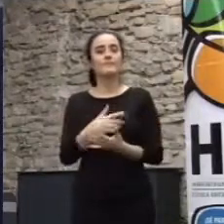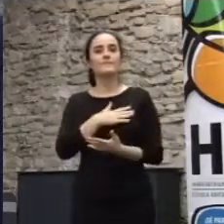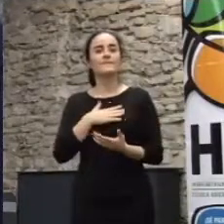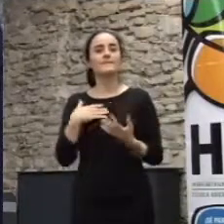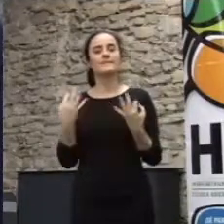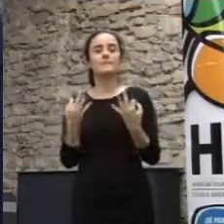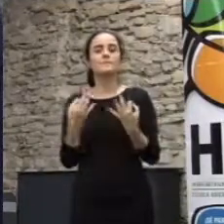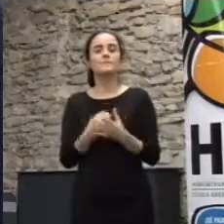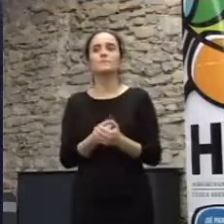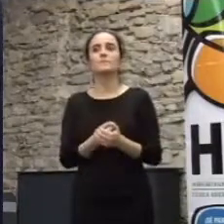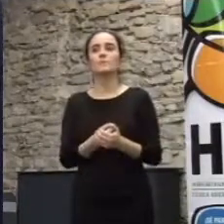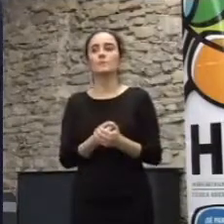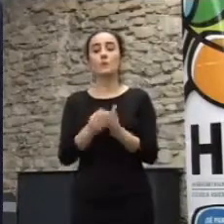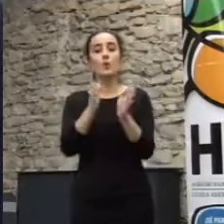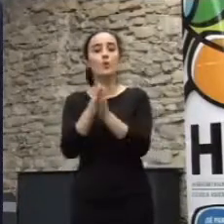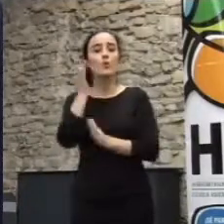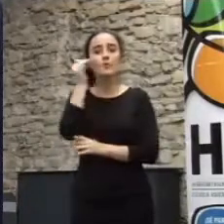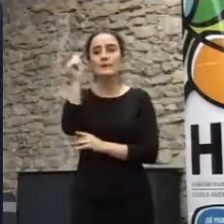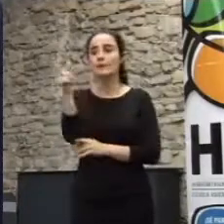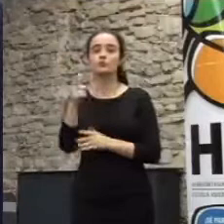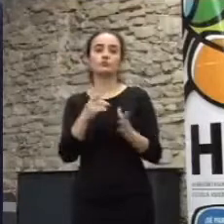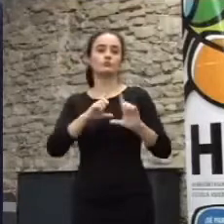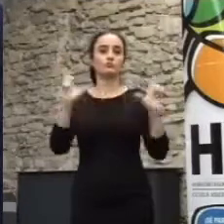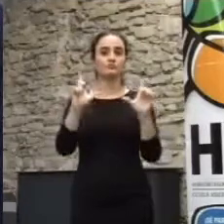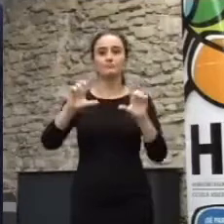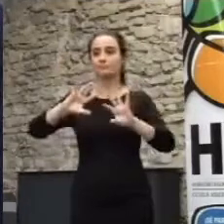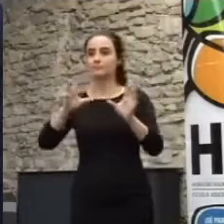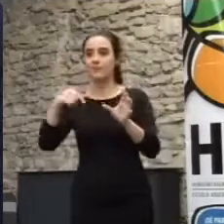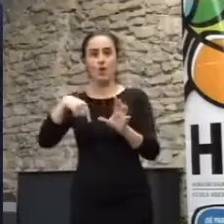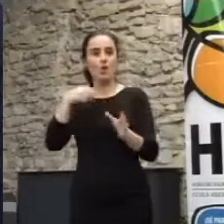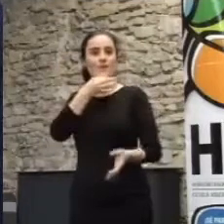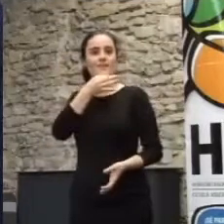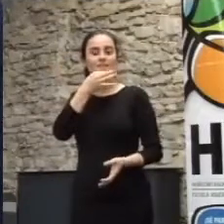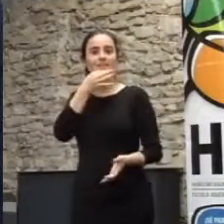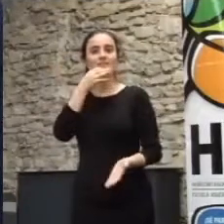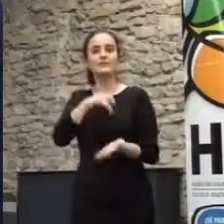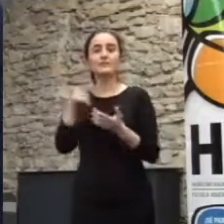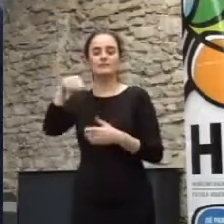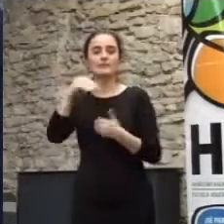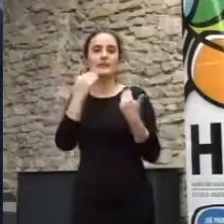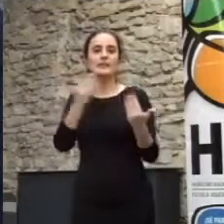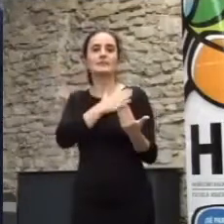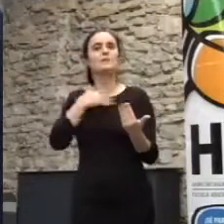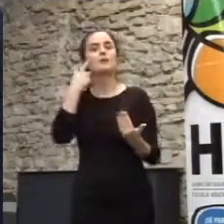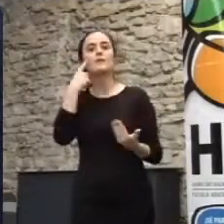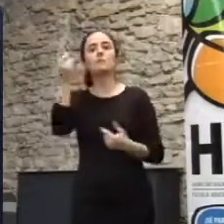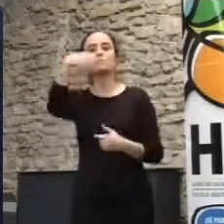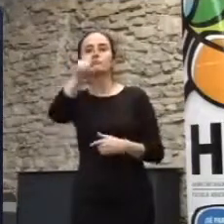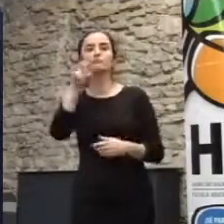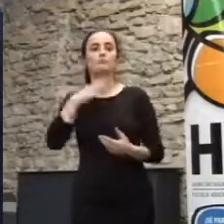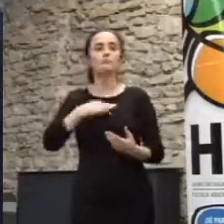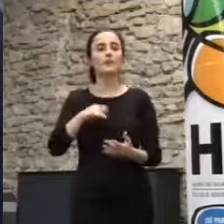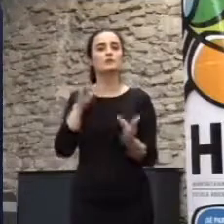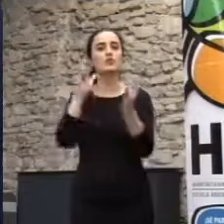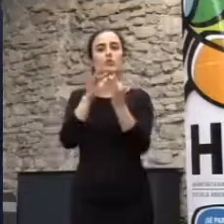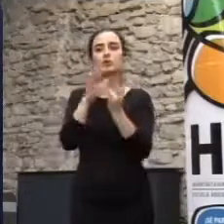a través de los compañeros y compañeras de los medios de comunicación que hoy nos van a acompañar es a acercarles a todos ustedes, acercaros a